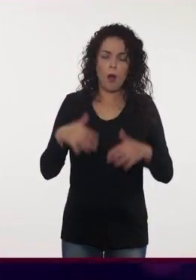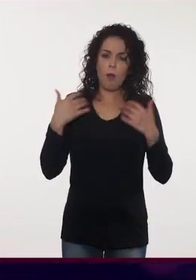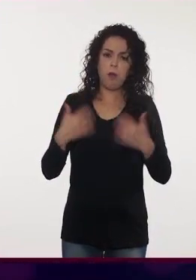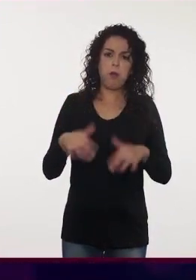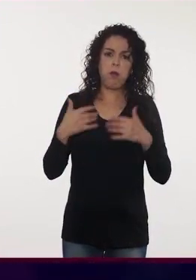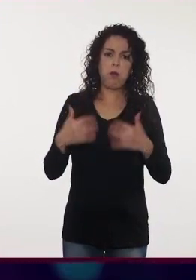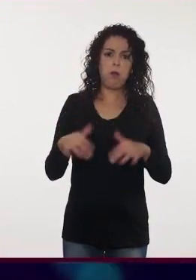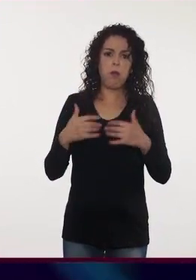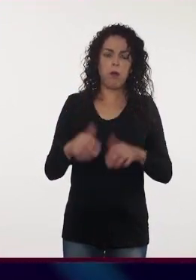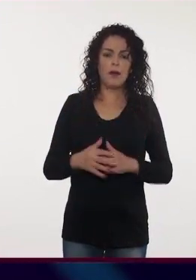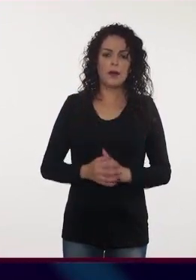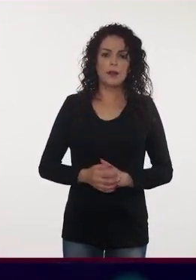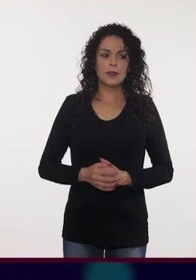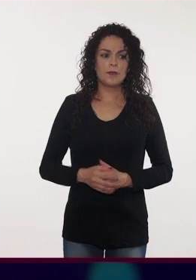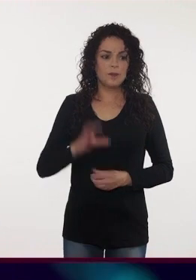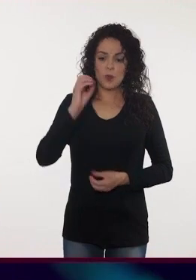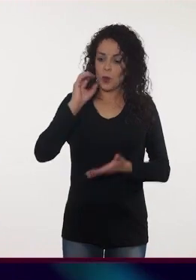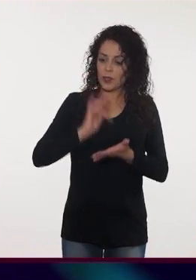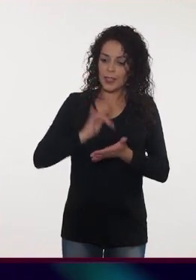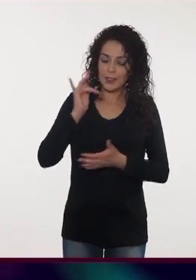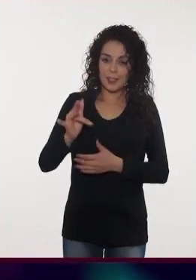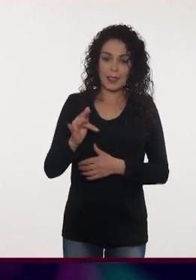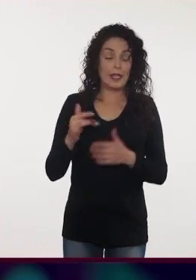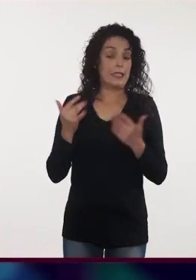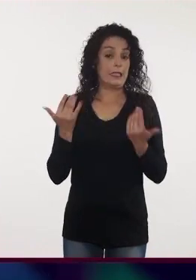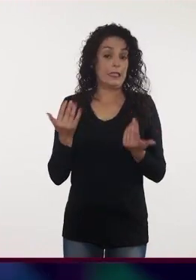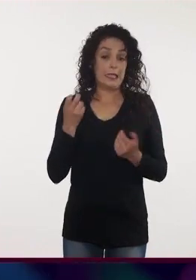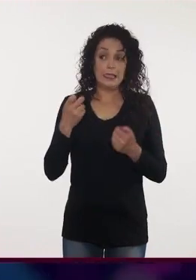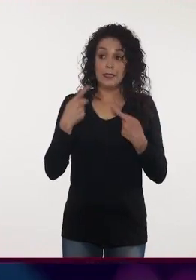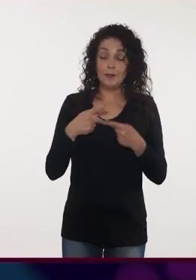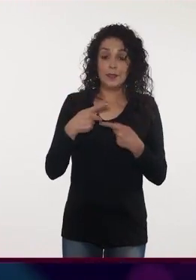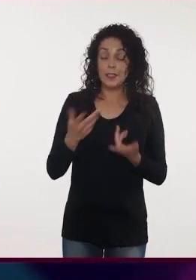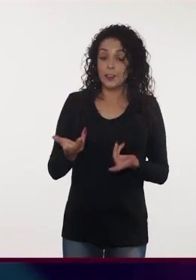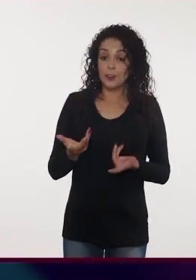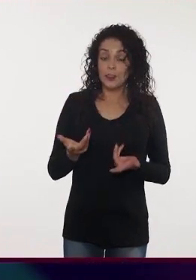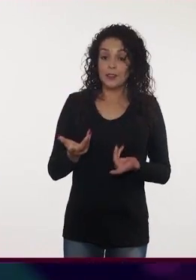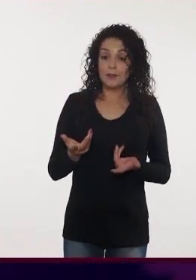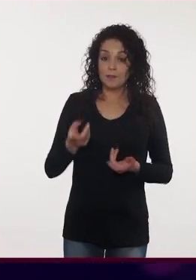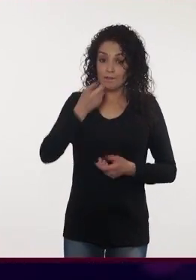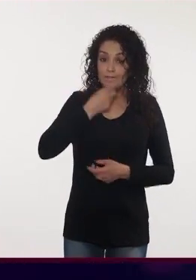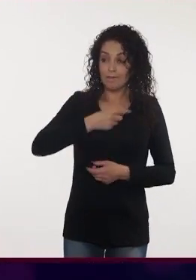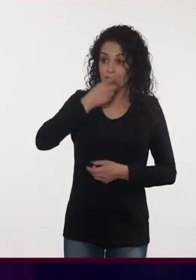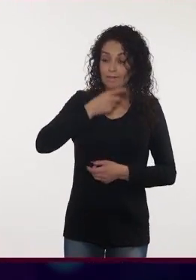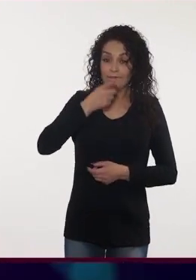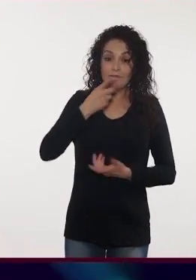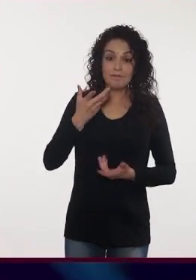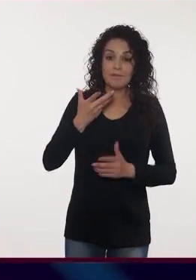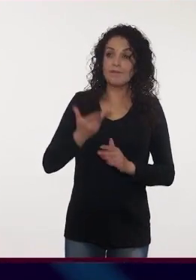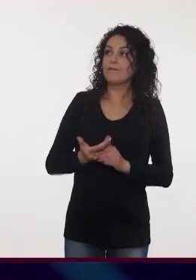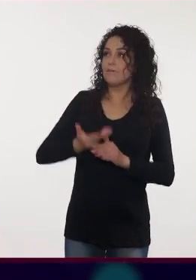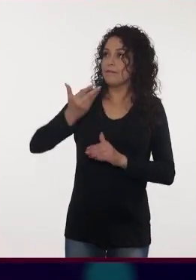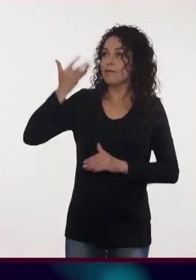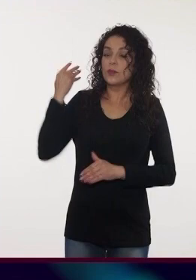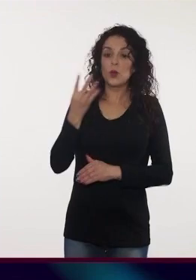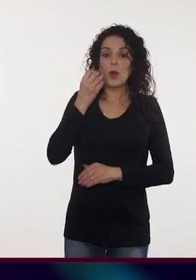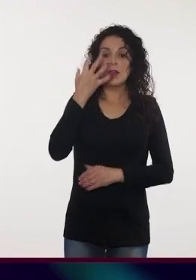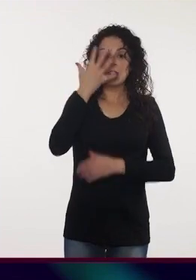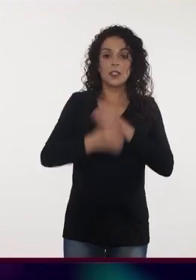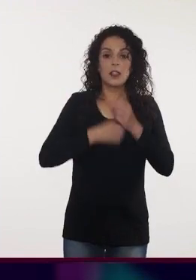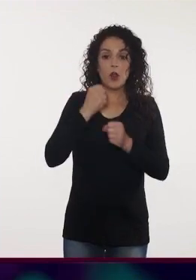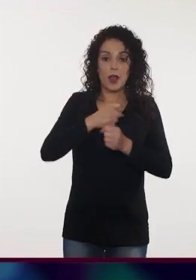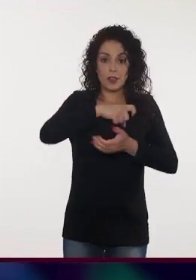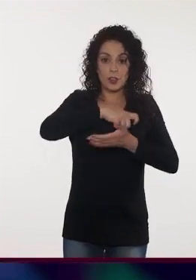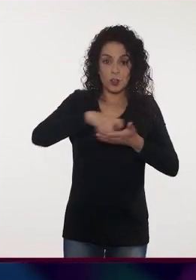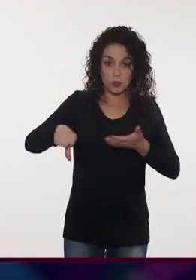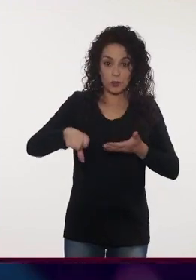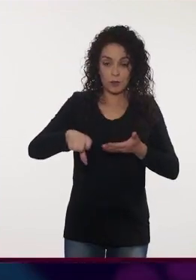instrumento, muchas gracias, ¿no? O sea, gente que todavía de hace 4 o 5 años me compró un instrumento